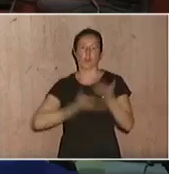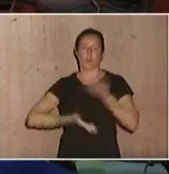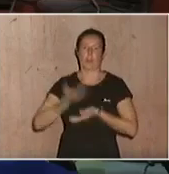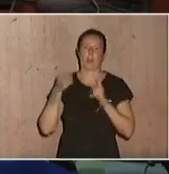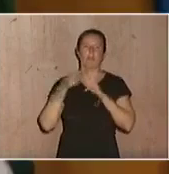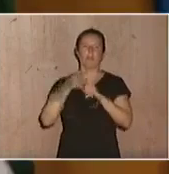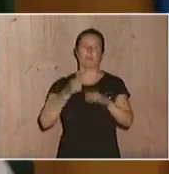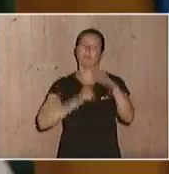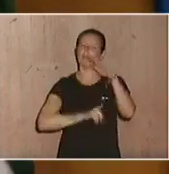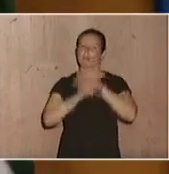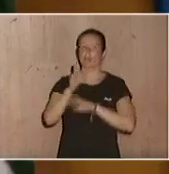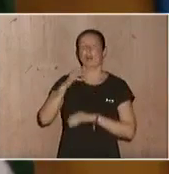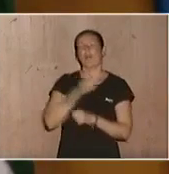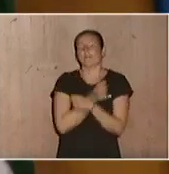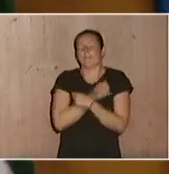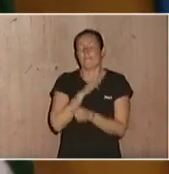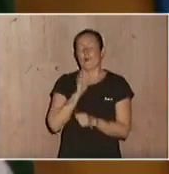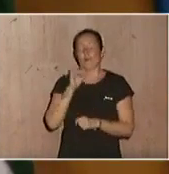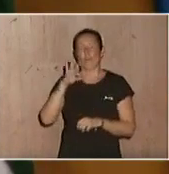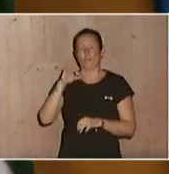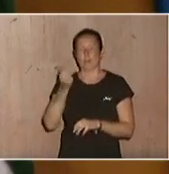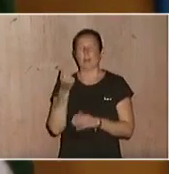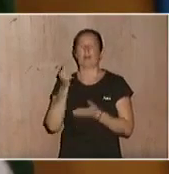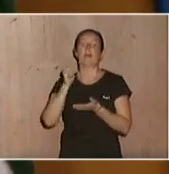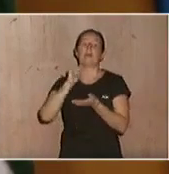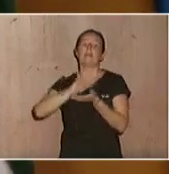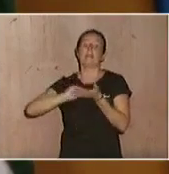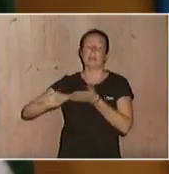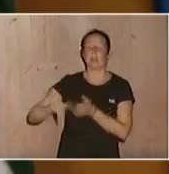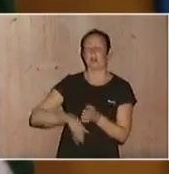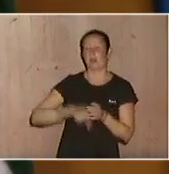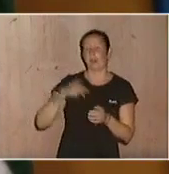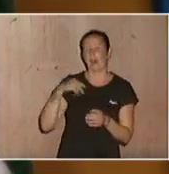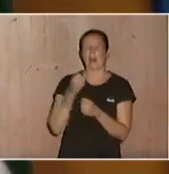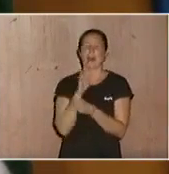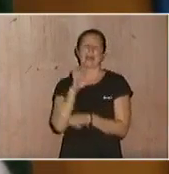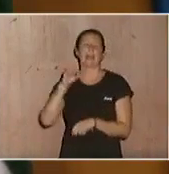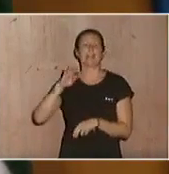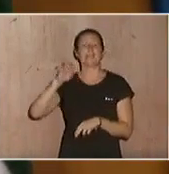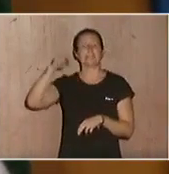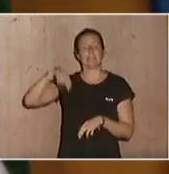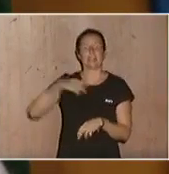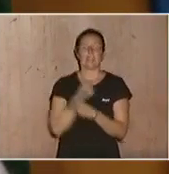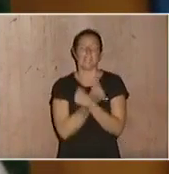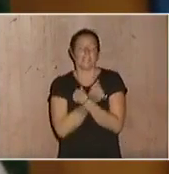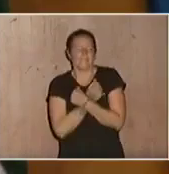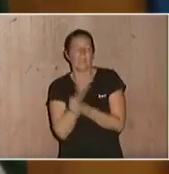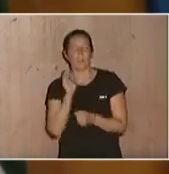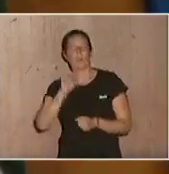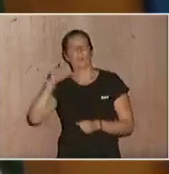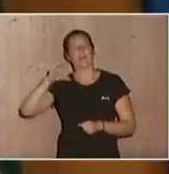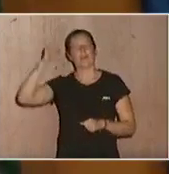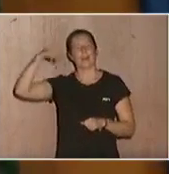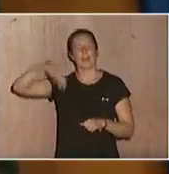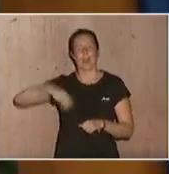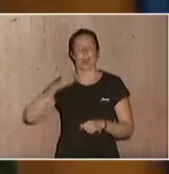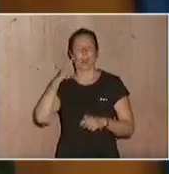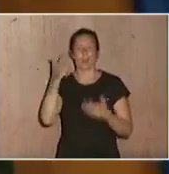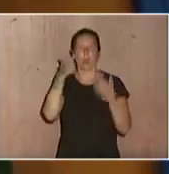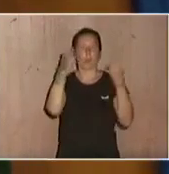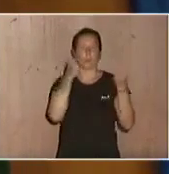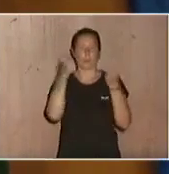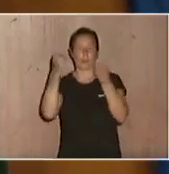Rosa, señora secretaria general, querida Esther, querido William, dignísimas autoridades,